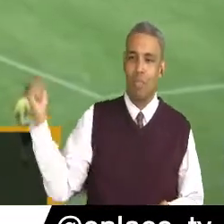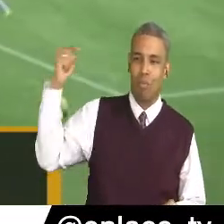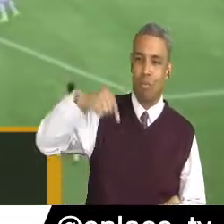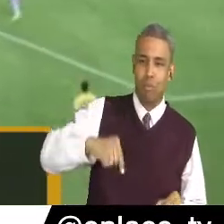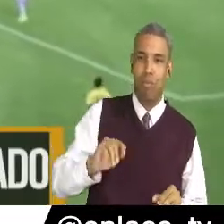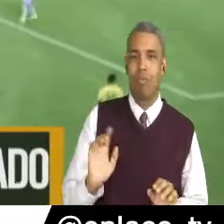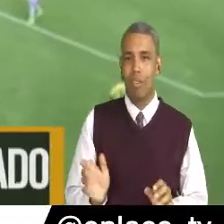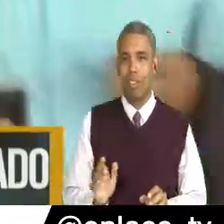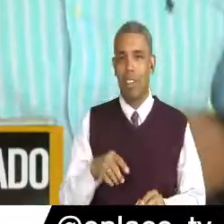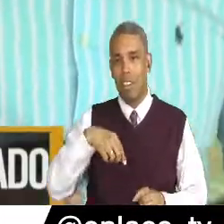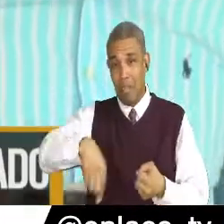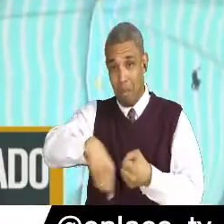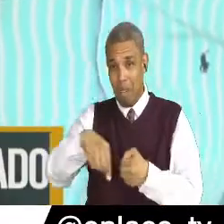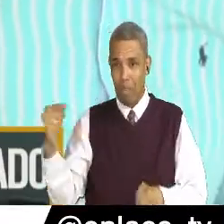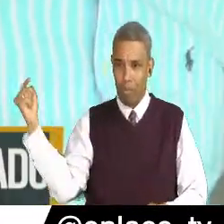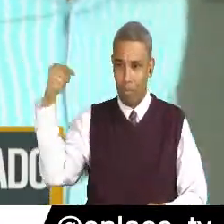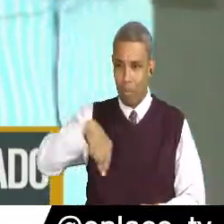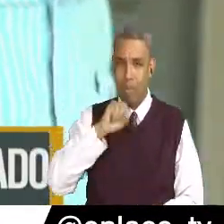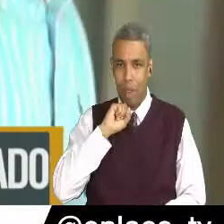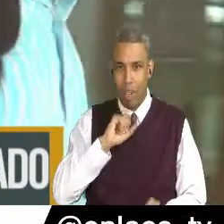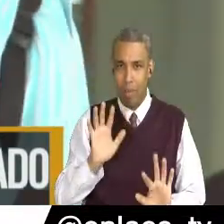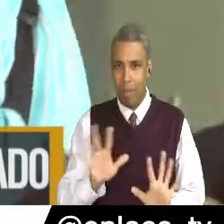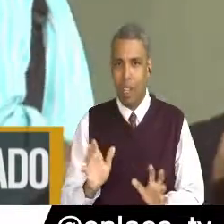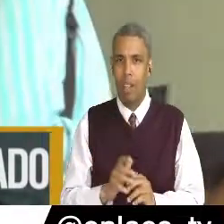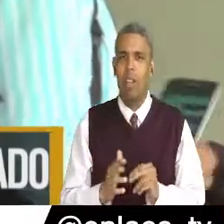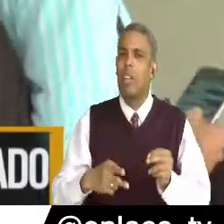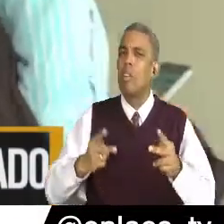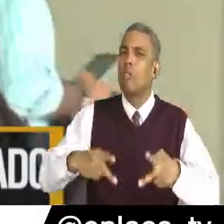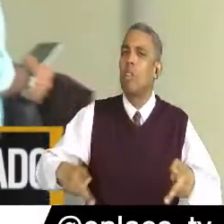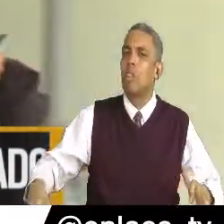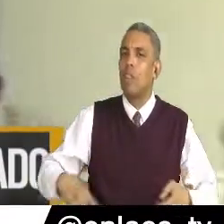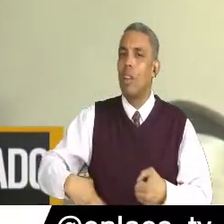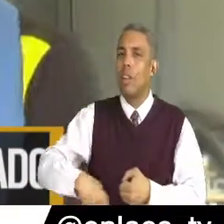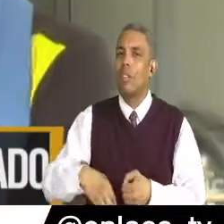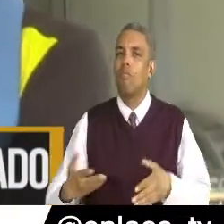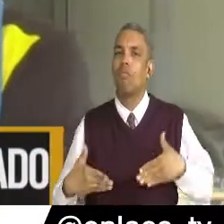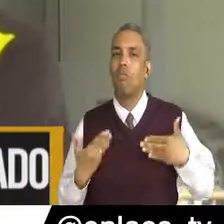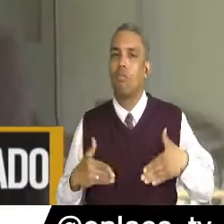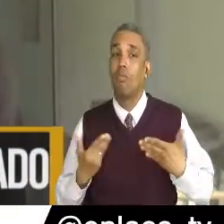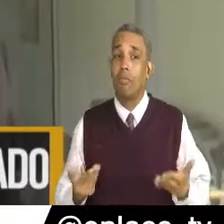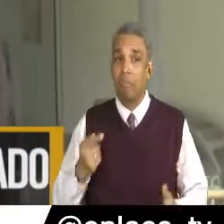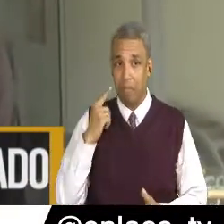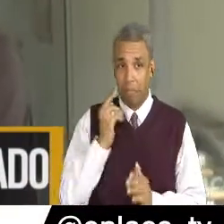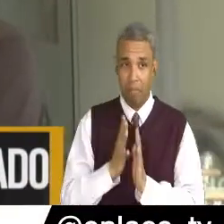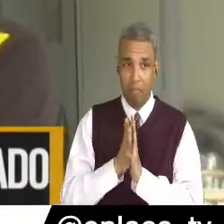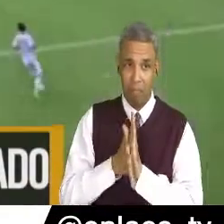el Once Caldas. Los jugadores se mostraron satisfechos con el resultado.